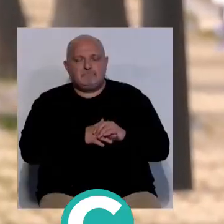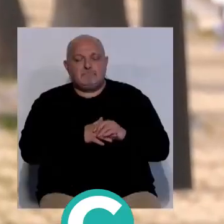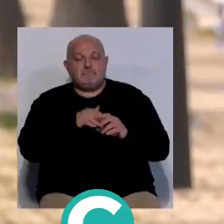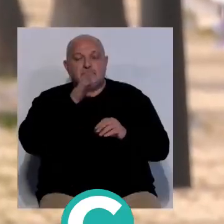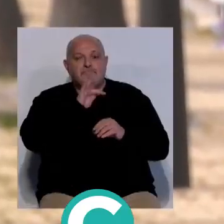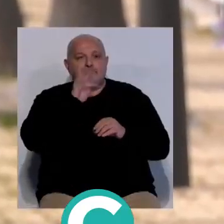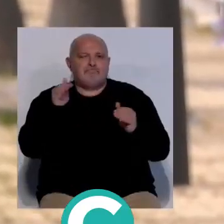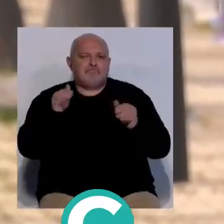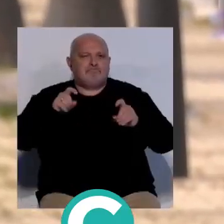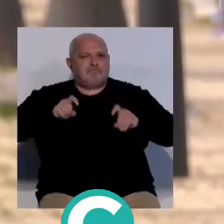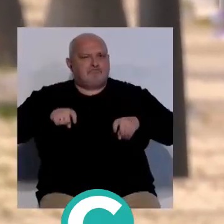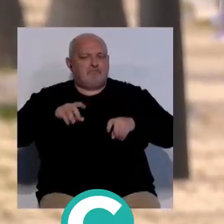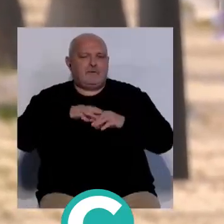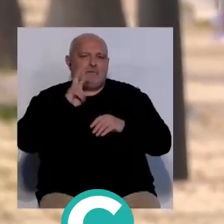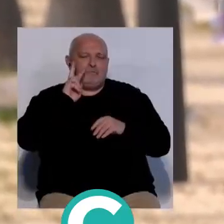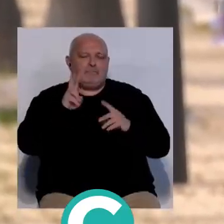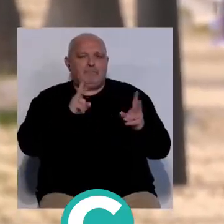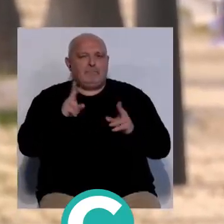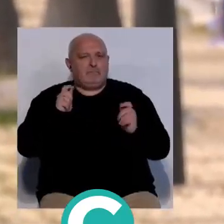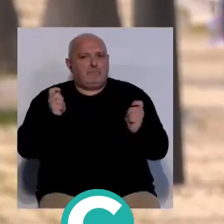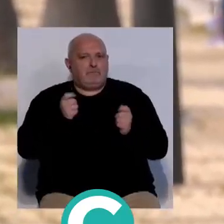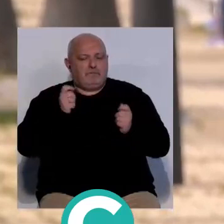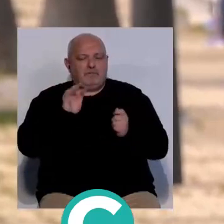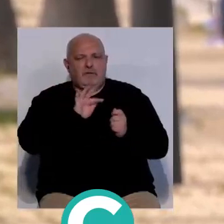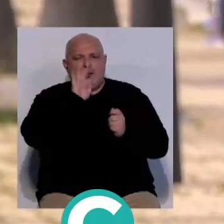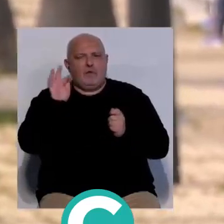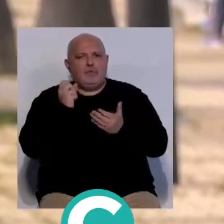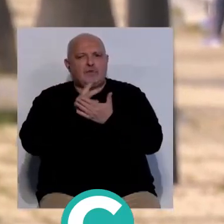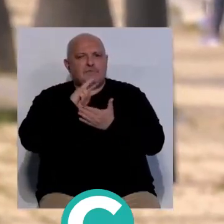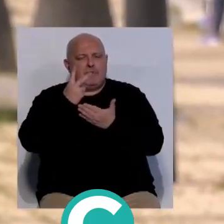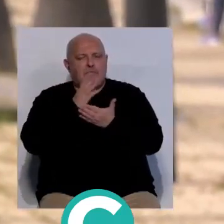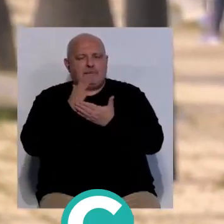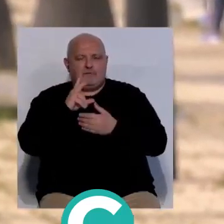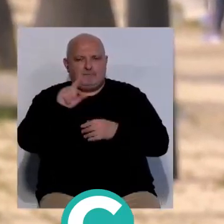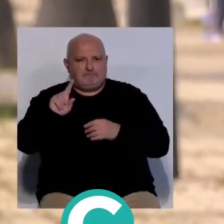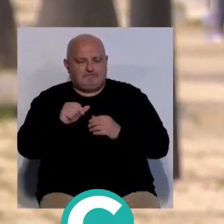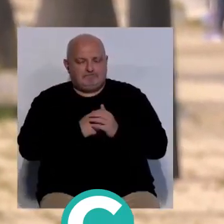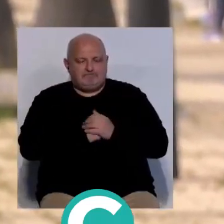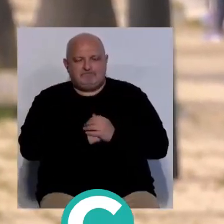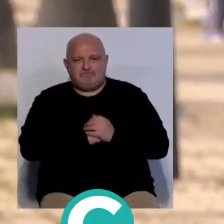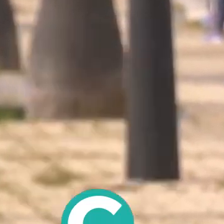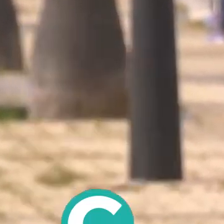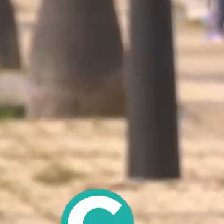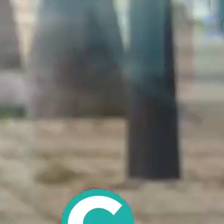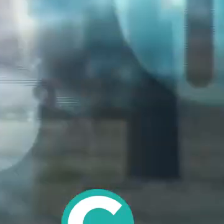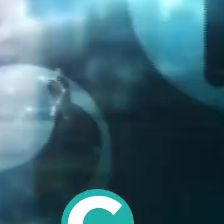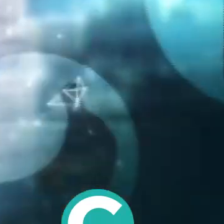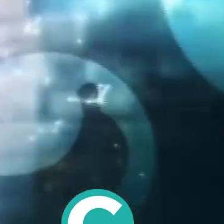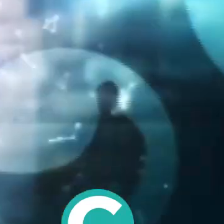Vamos a hacer una pequeña pausa para unos consejos publicitarios. Regresamos enseguida, no se marchen.